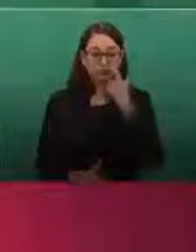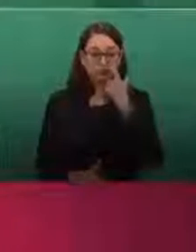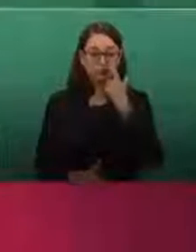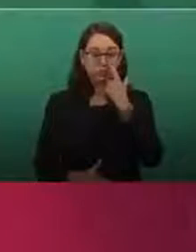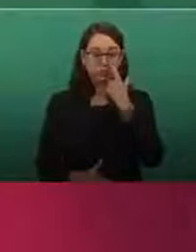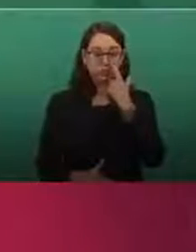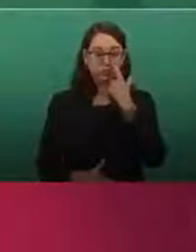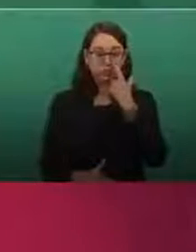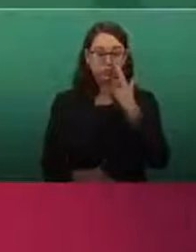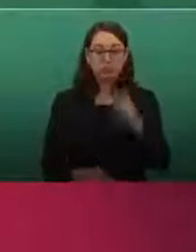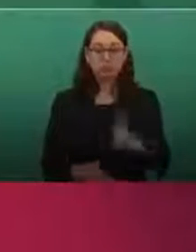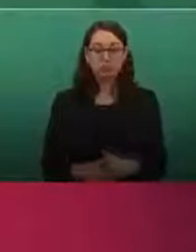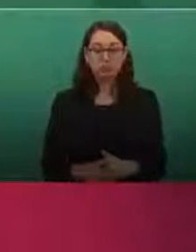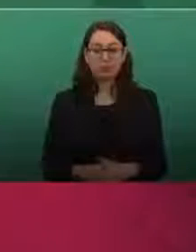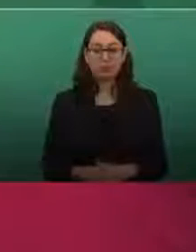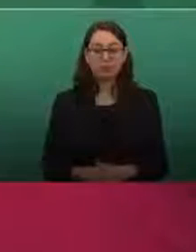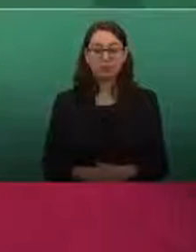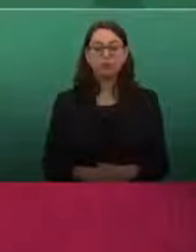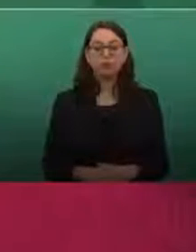Se está